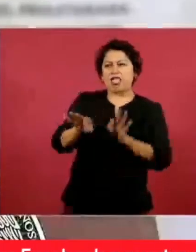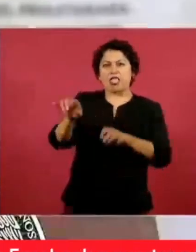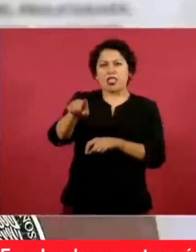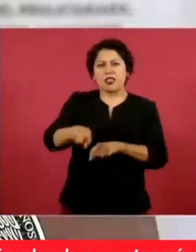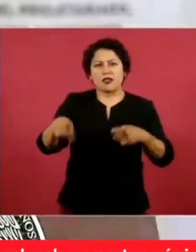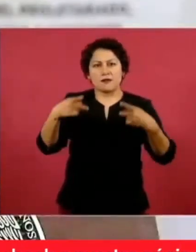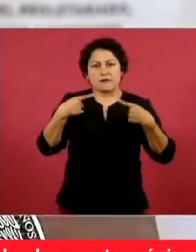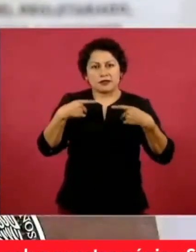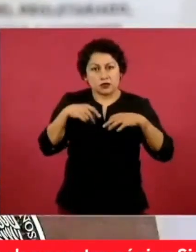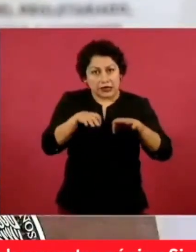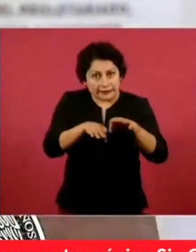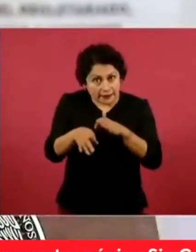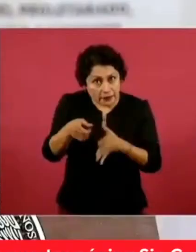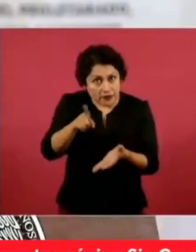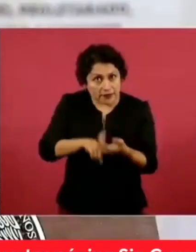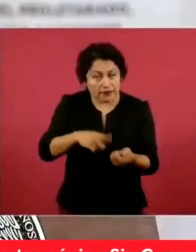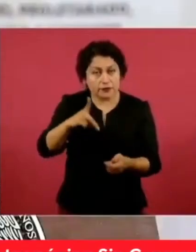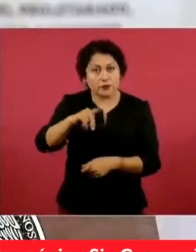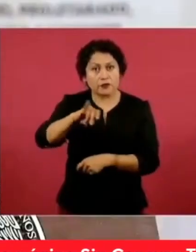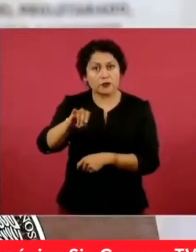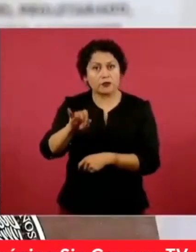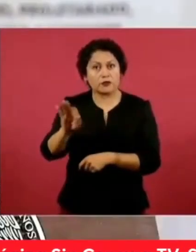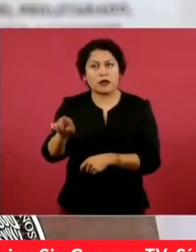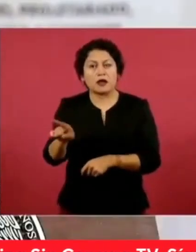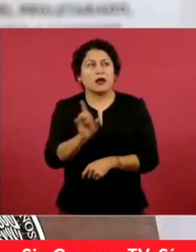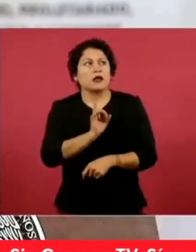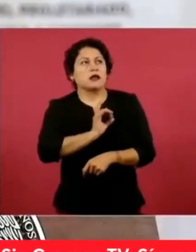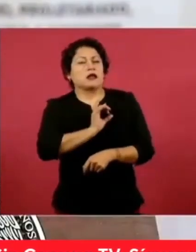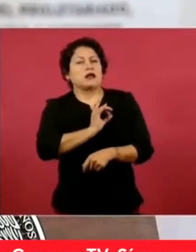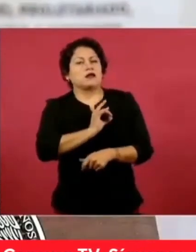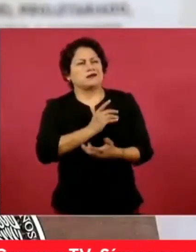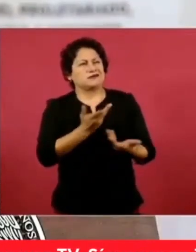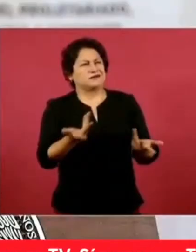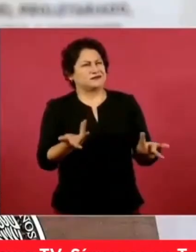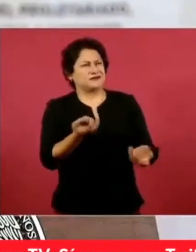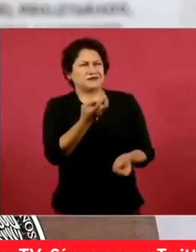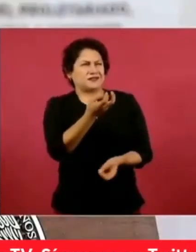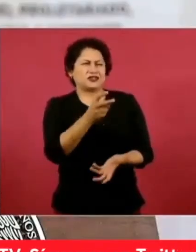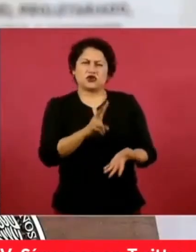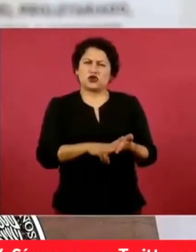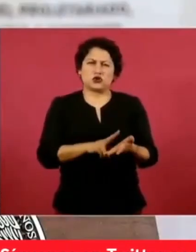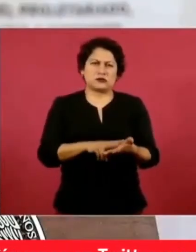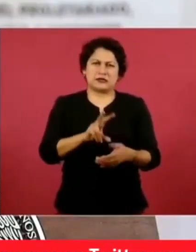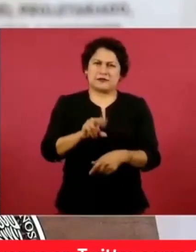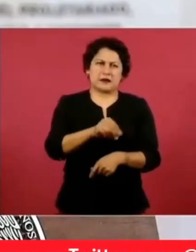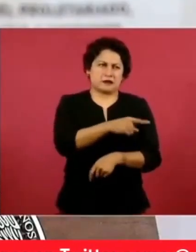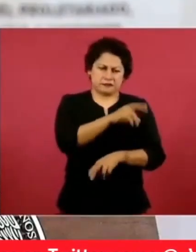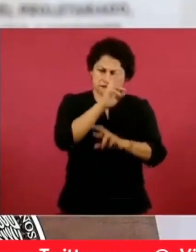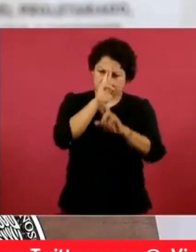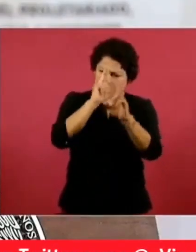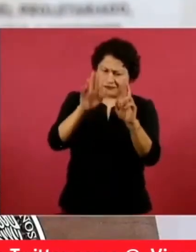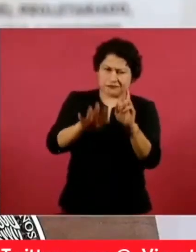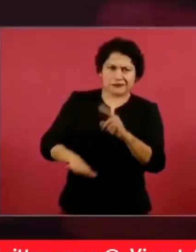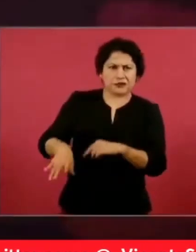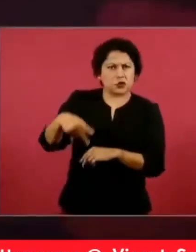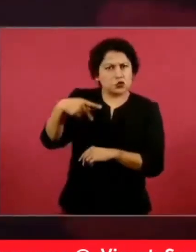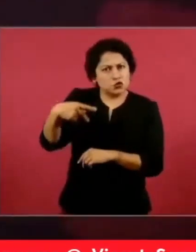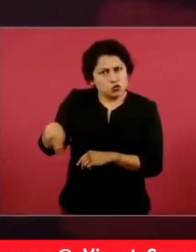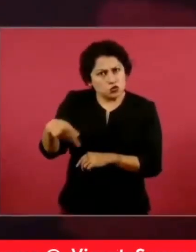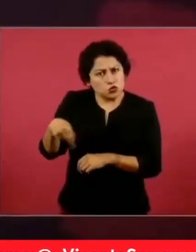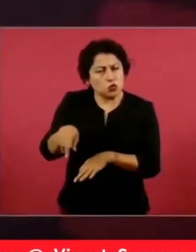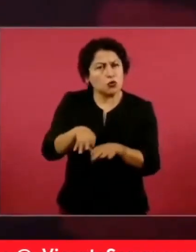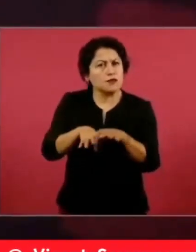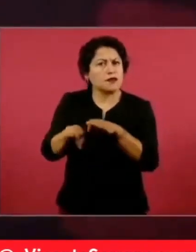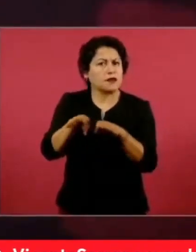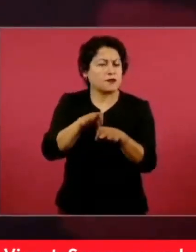serán afectados por la Reforma Judicial. Hasta aquí la sección, ahora vamos